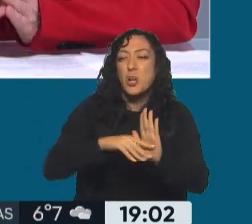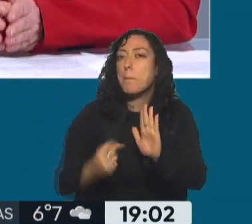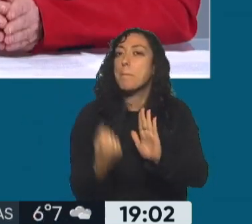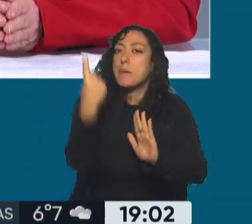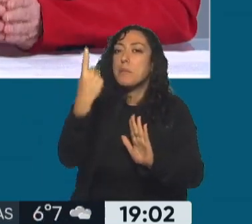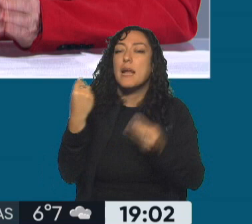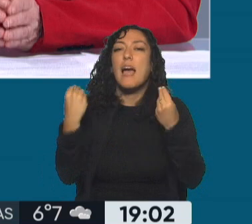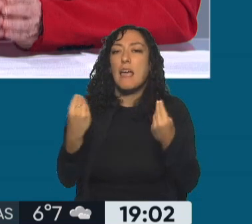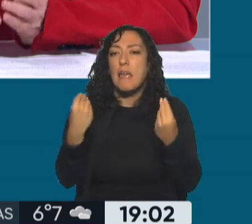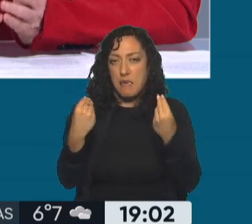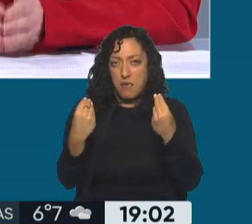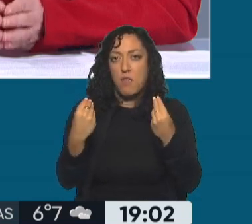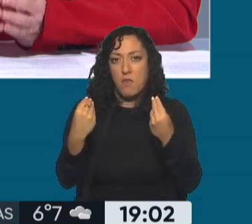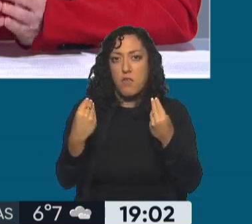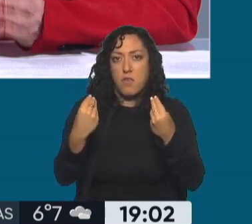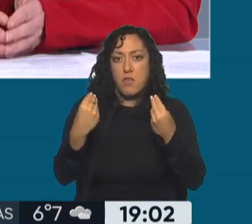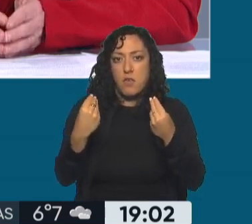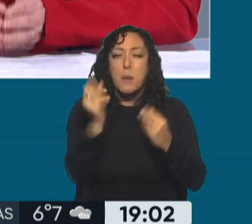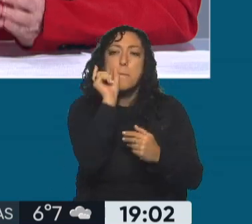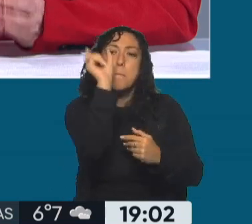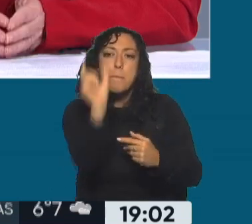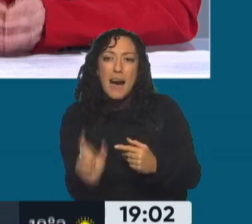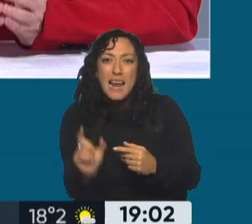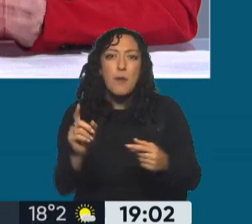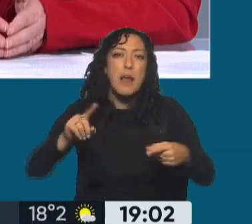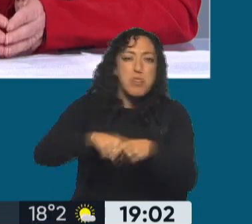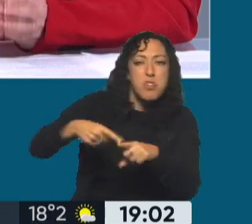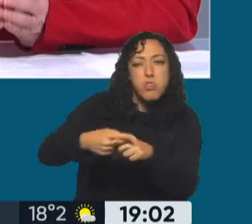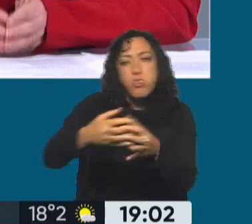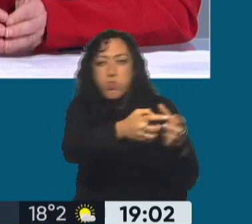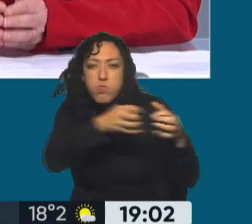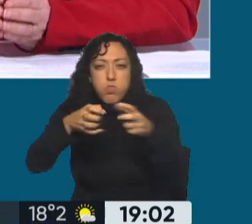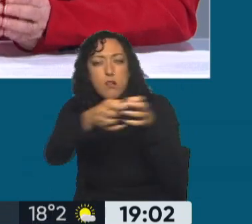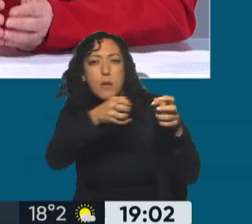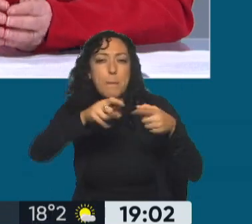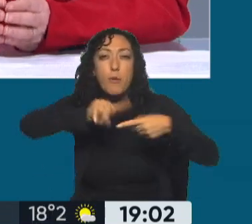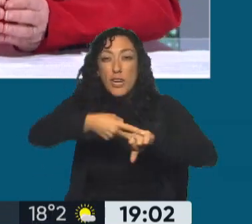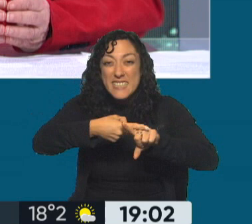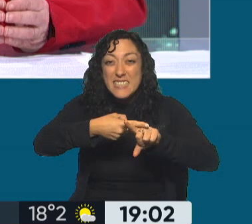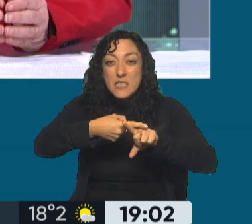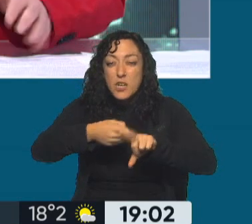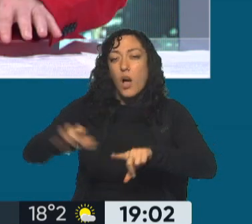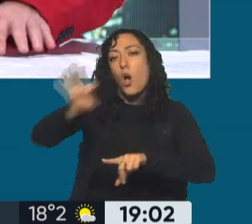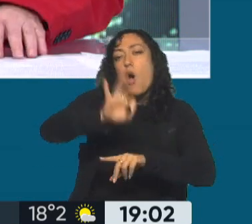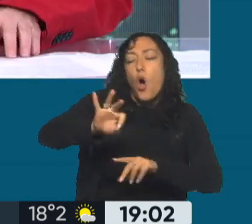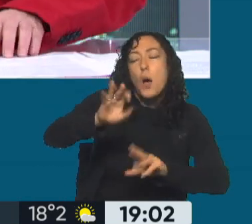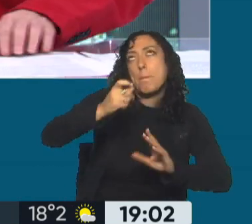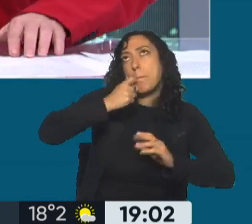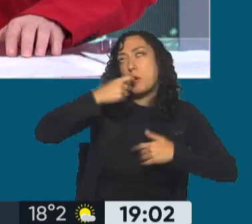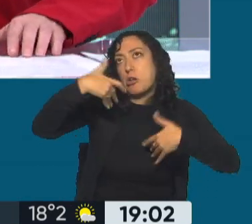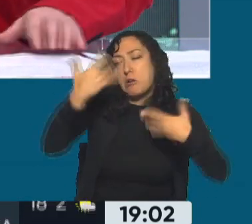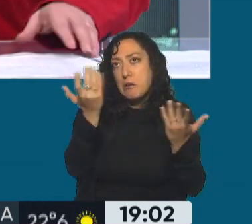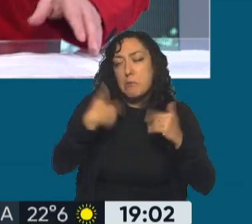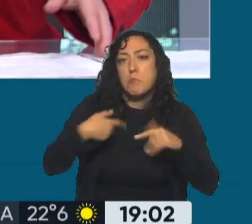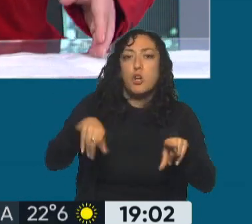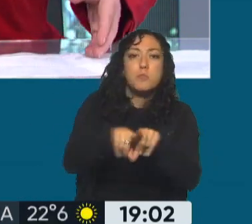está esto, no utilizar en el debate o en la discusión política o en las